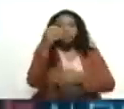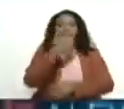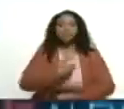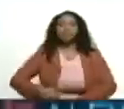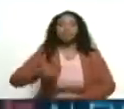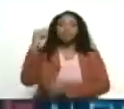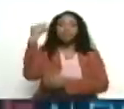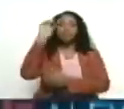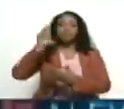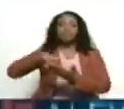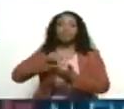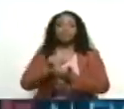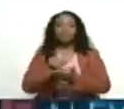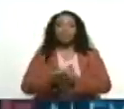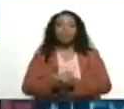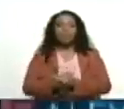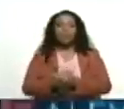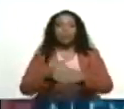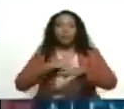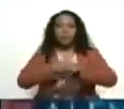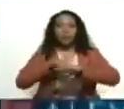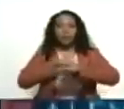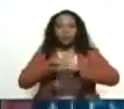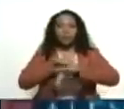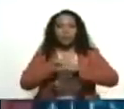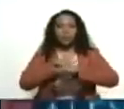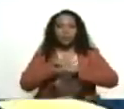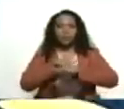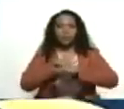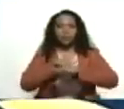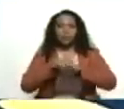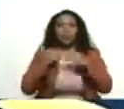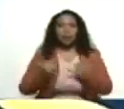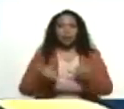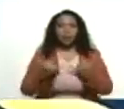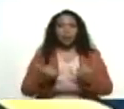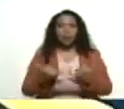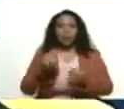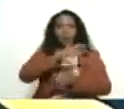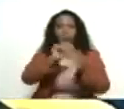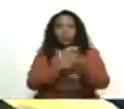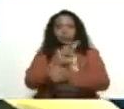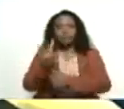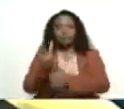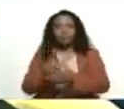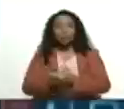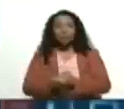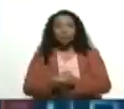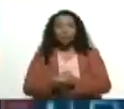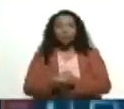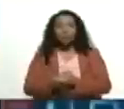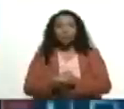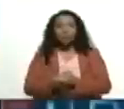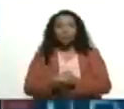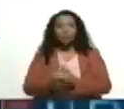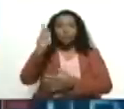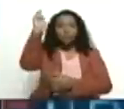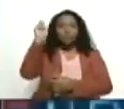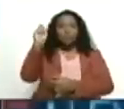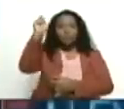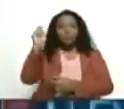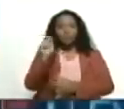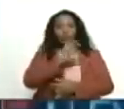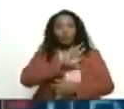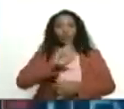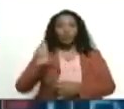Nacional, a lo ministro, a lo viceministro presente, al viceministro Carlos Ron, a lo diputado de la